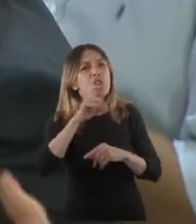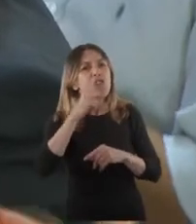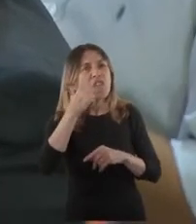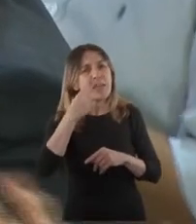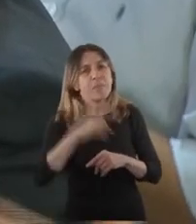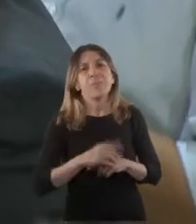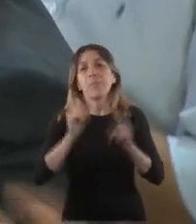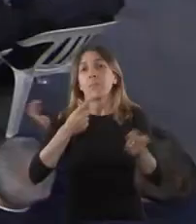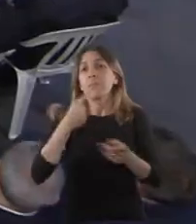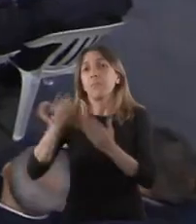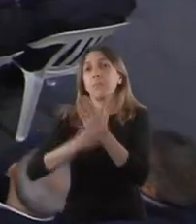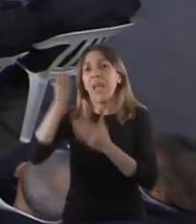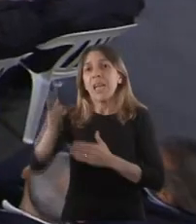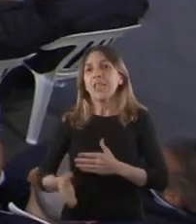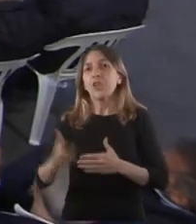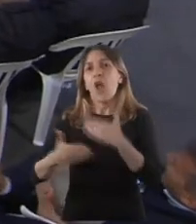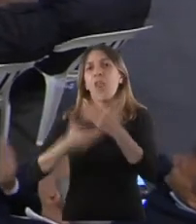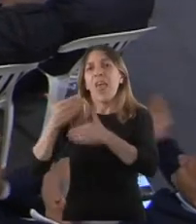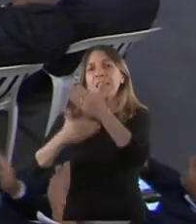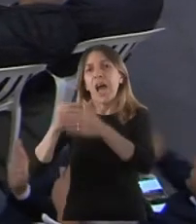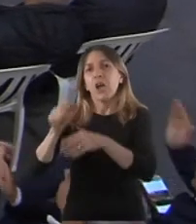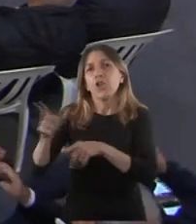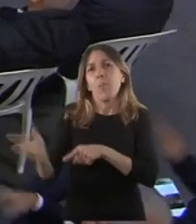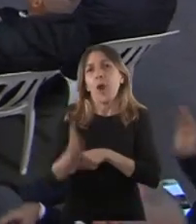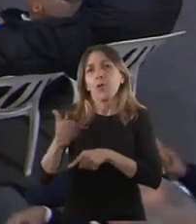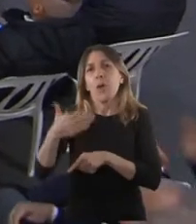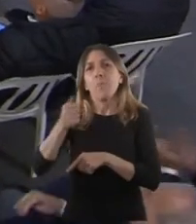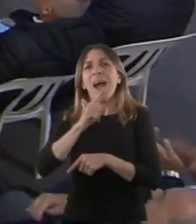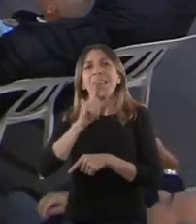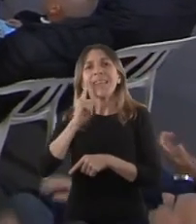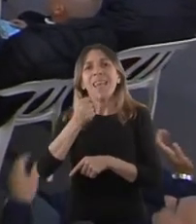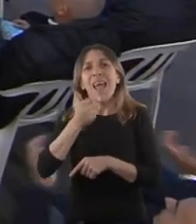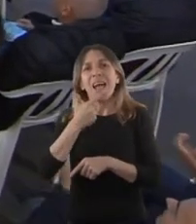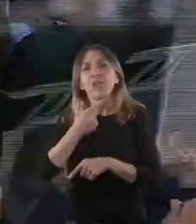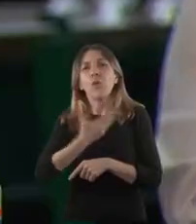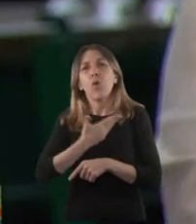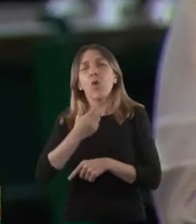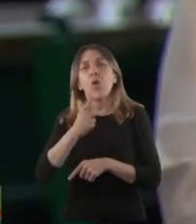El señor Ministro de Desarrollo Productivo, Matías Culfas.